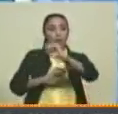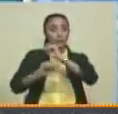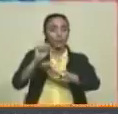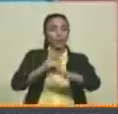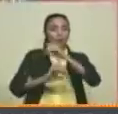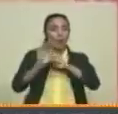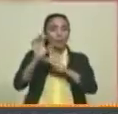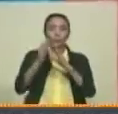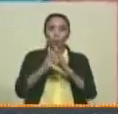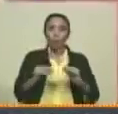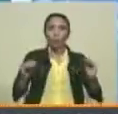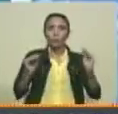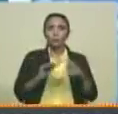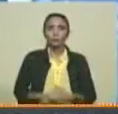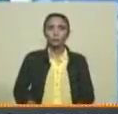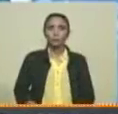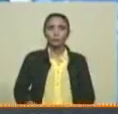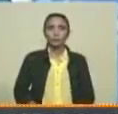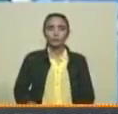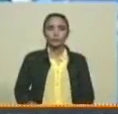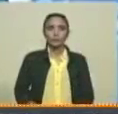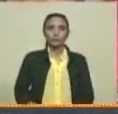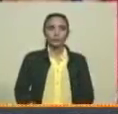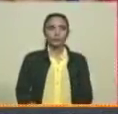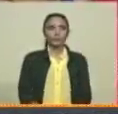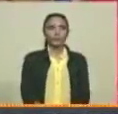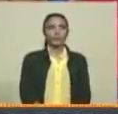paz cuando hace falta combatir.